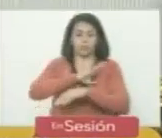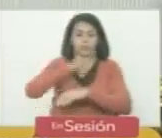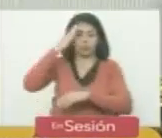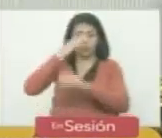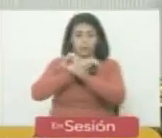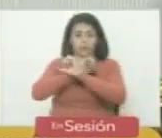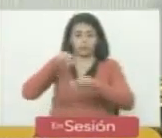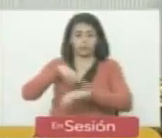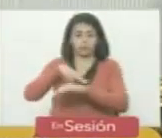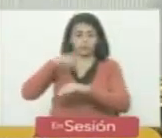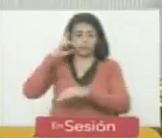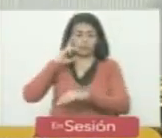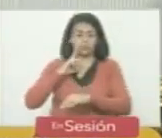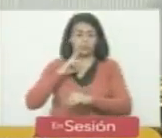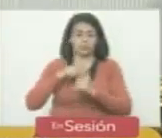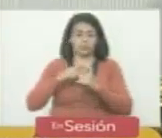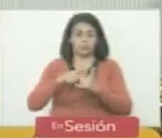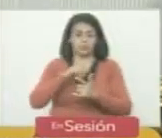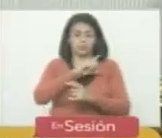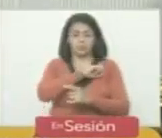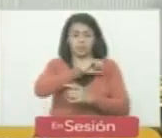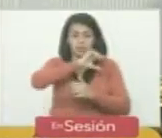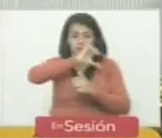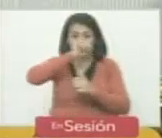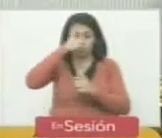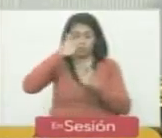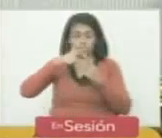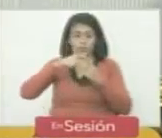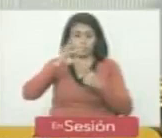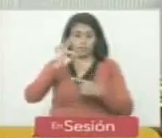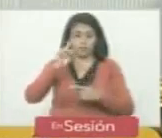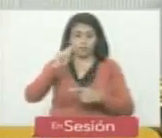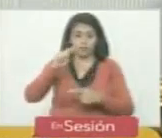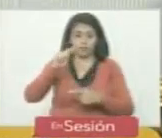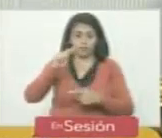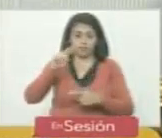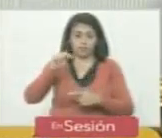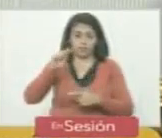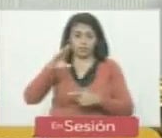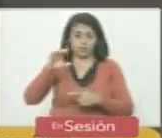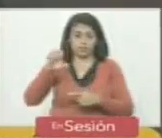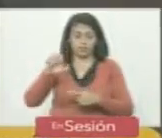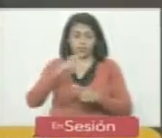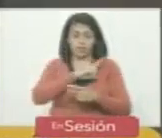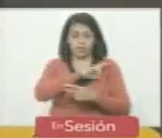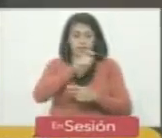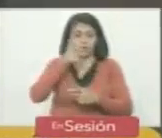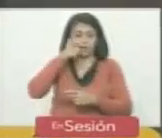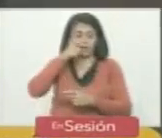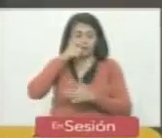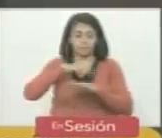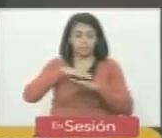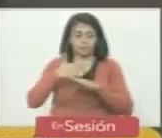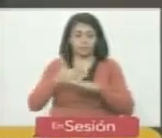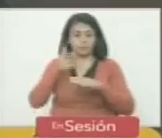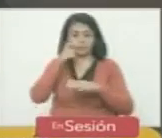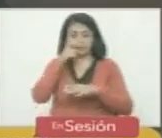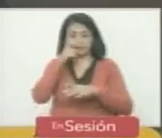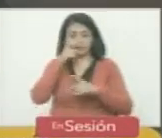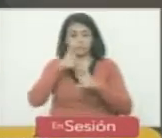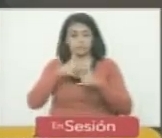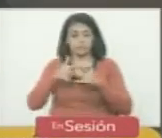Nacional Bolivariana. Al teniente coronel Franceschini, jefe de la Dirección de Inspecciones de la